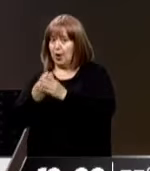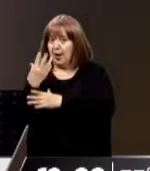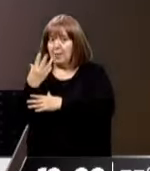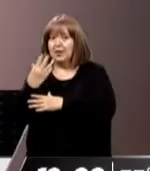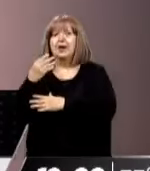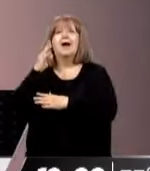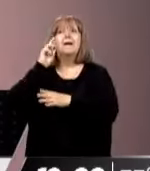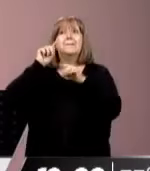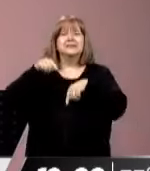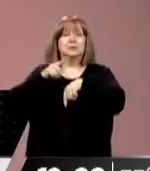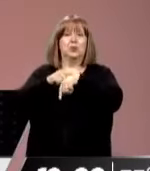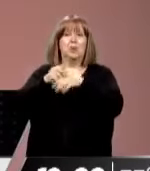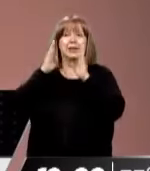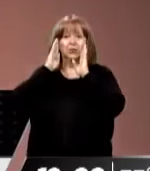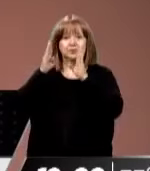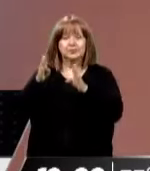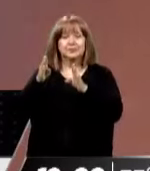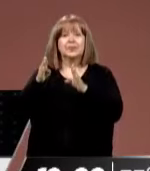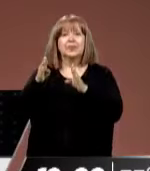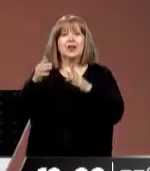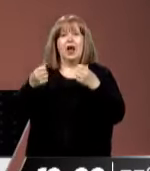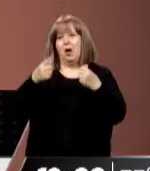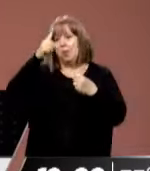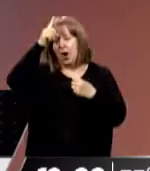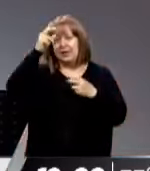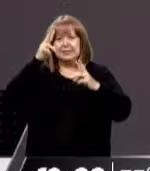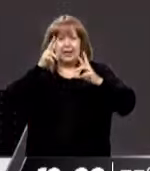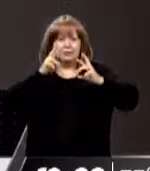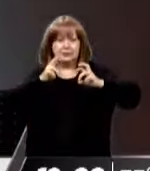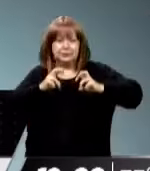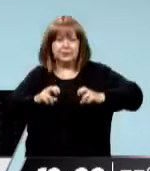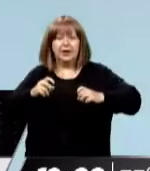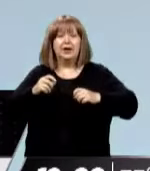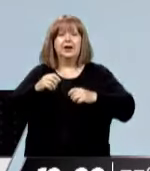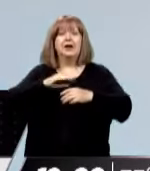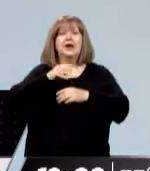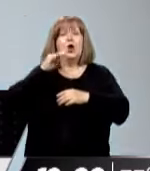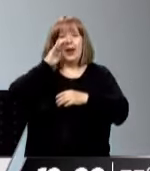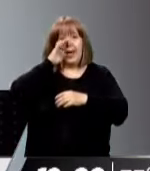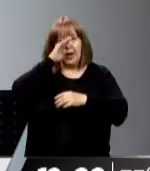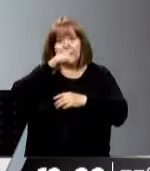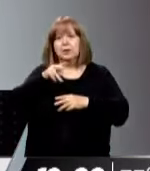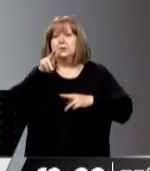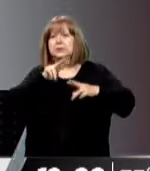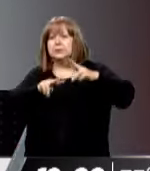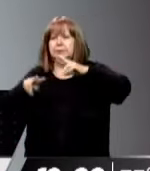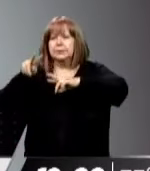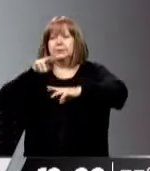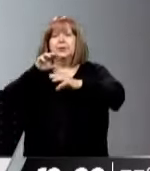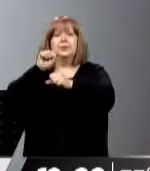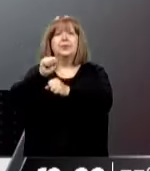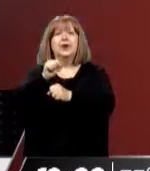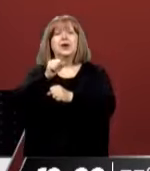sucedía esto, en un operativo realizado por la policía de Río Negro, detuvo a Facundo